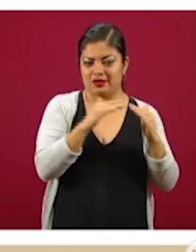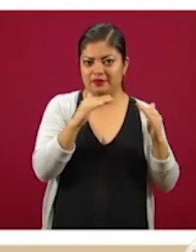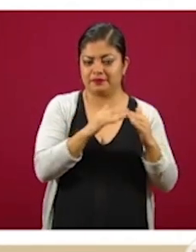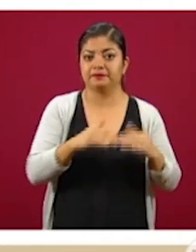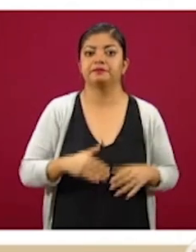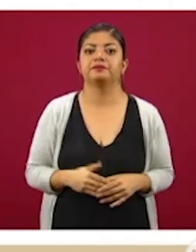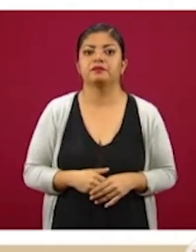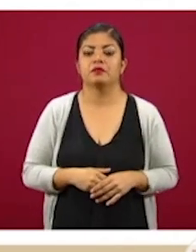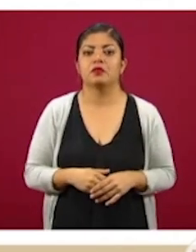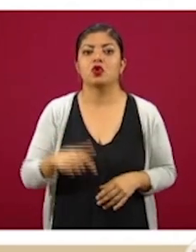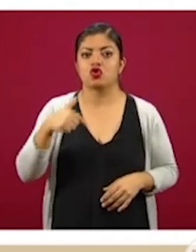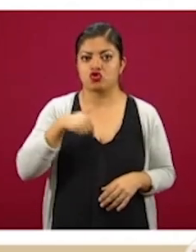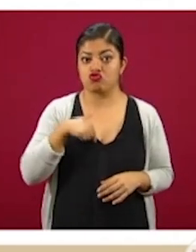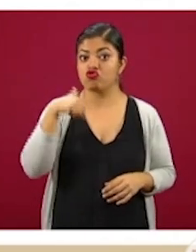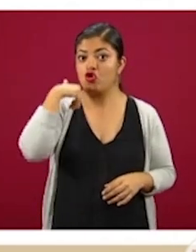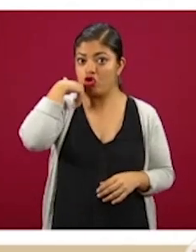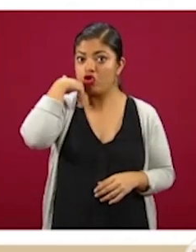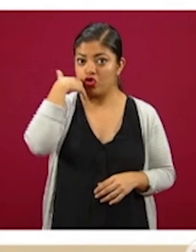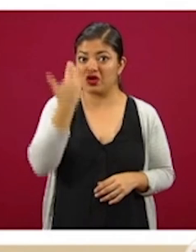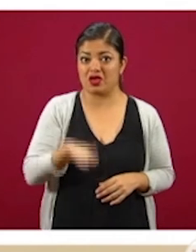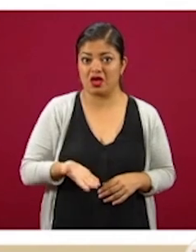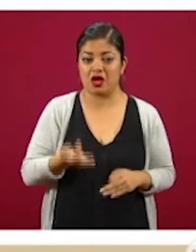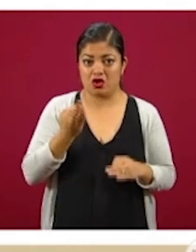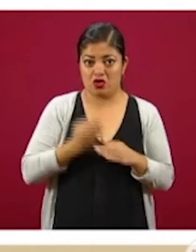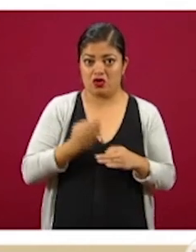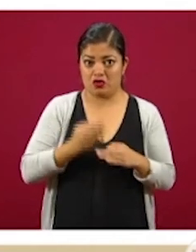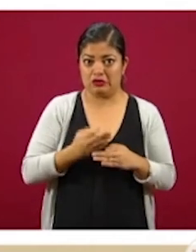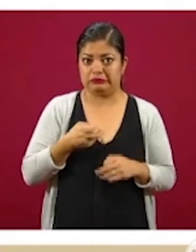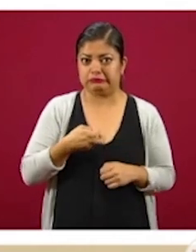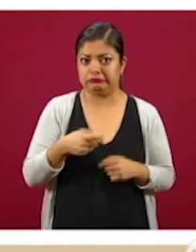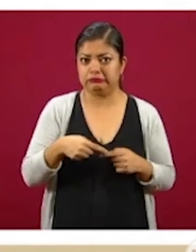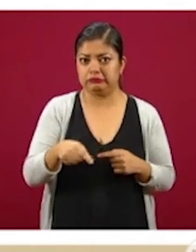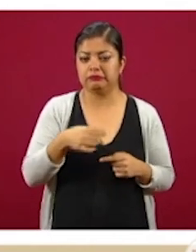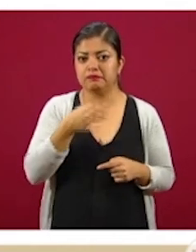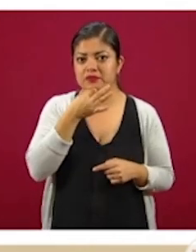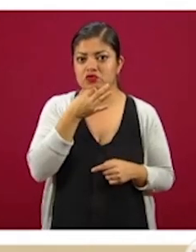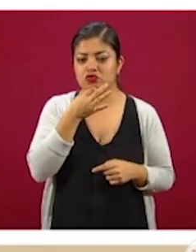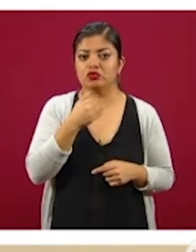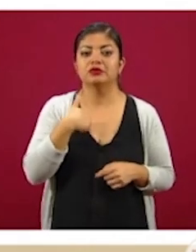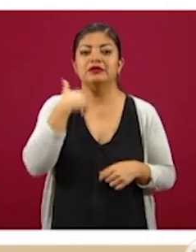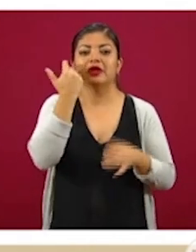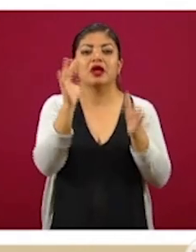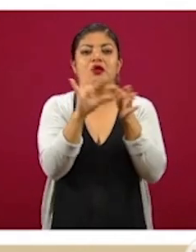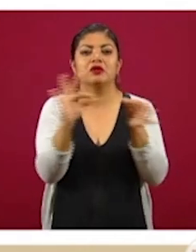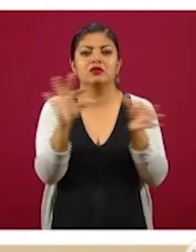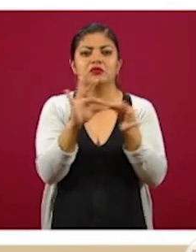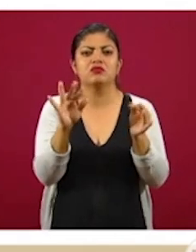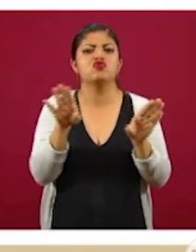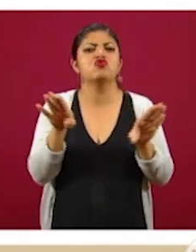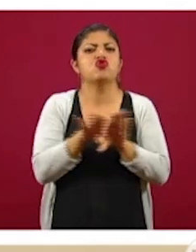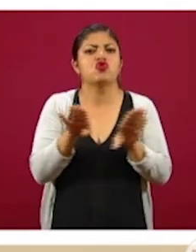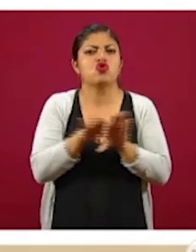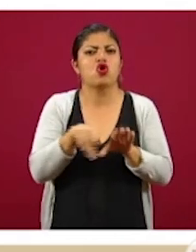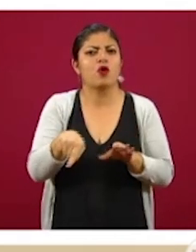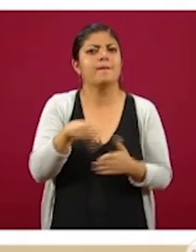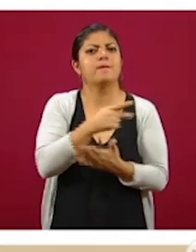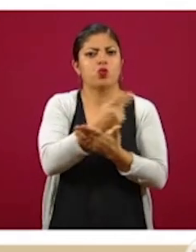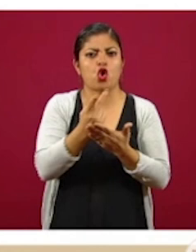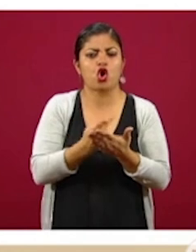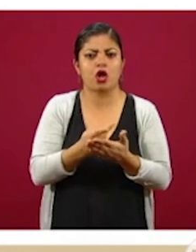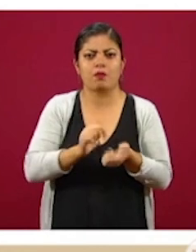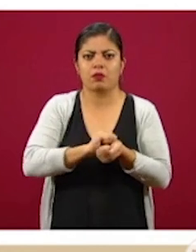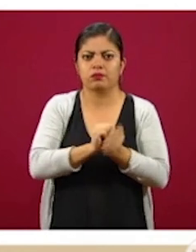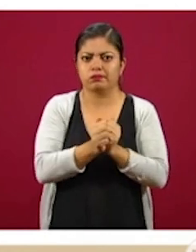lo que quisiera yo hacer en estos minutitos, pues es explicarles desde el origen cómo este programa ha